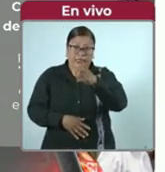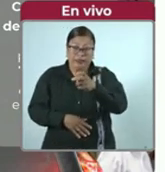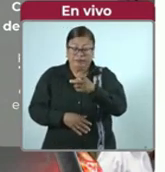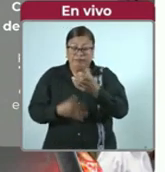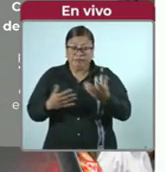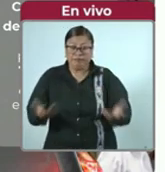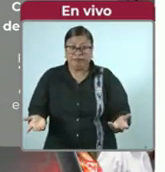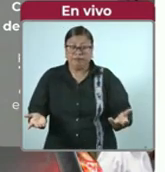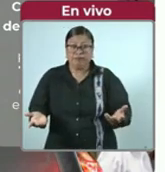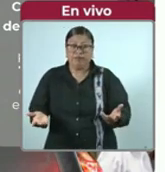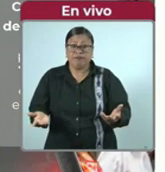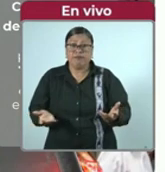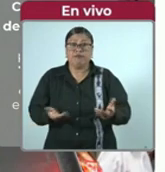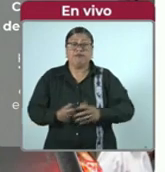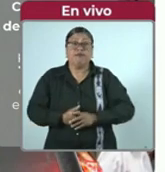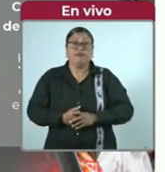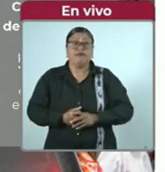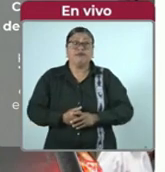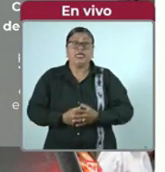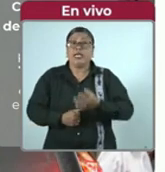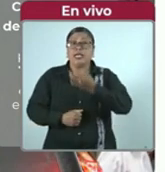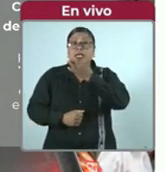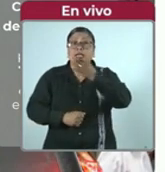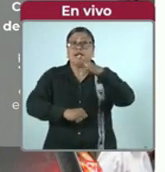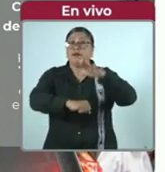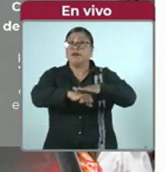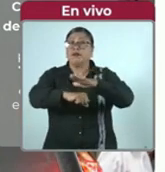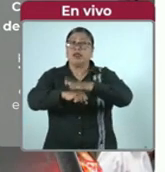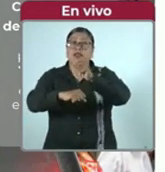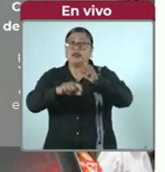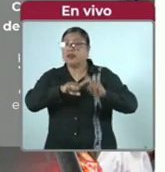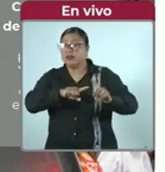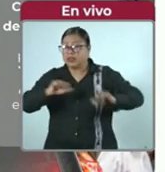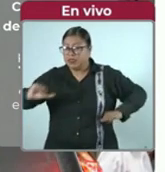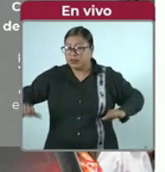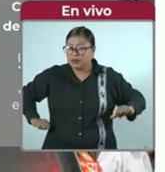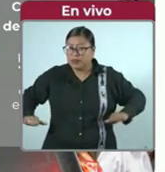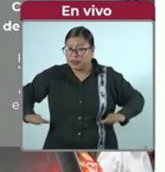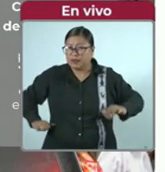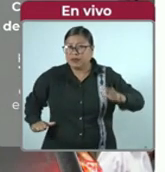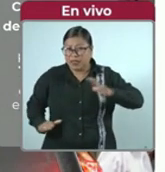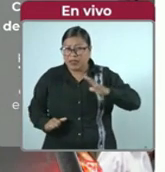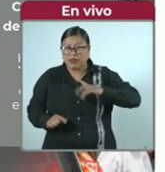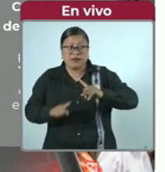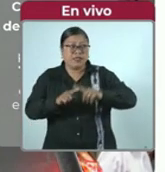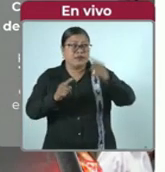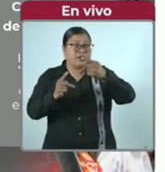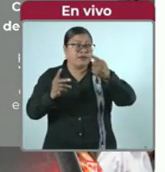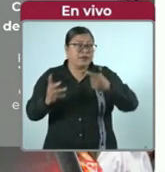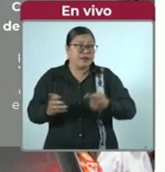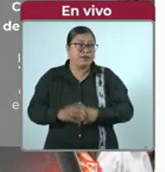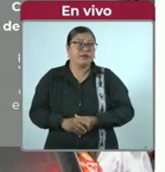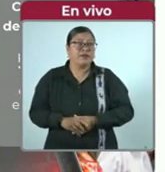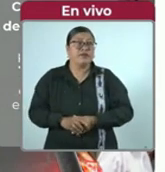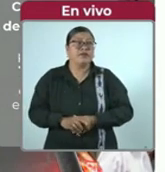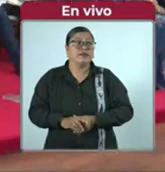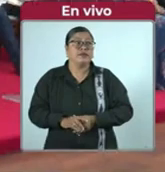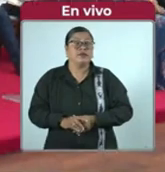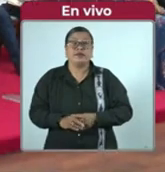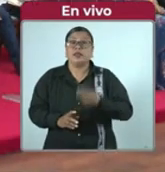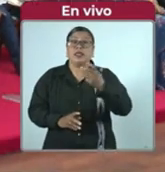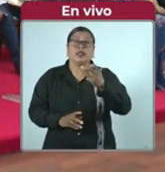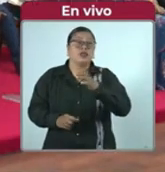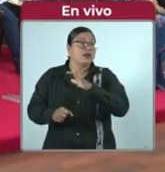también pues le informó acerca de las acciones que se están desarrollando aquí